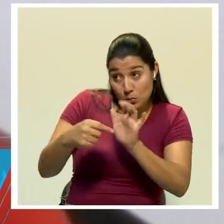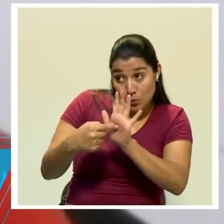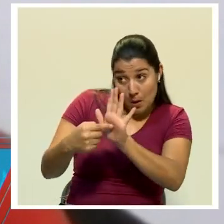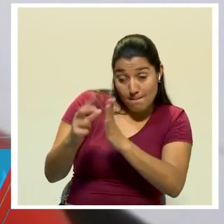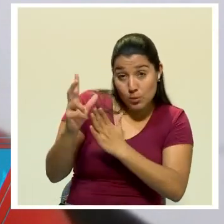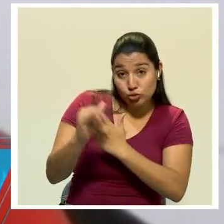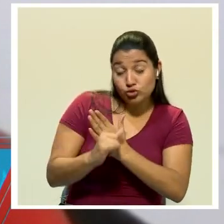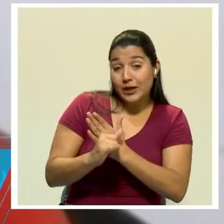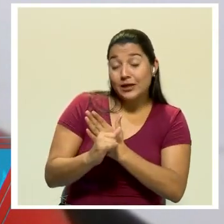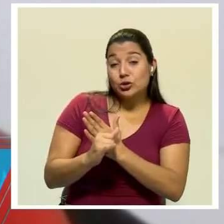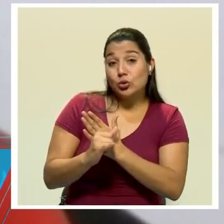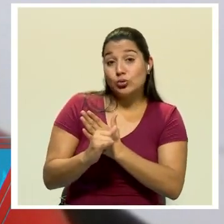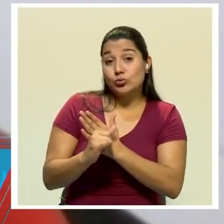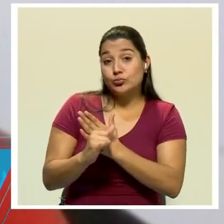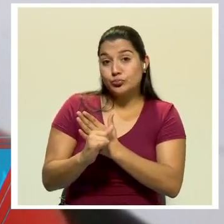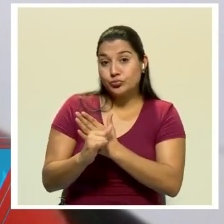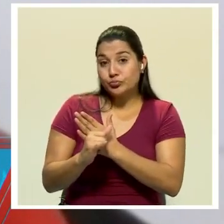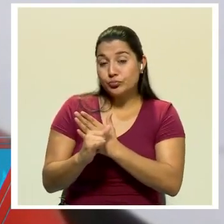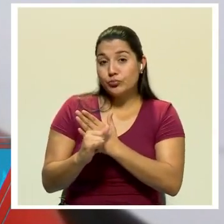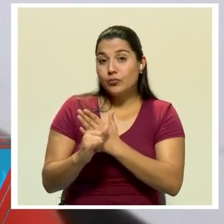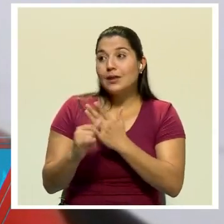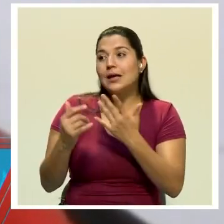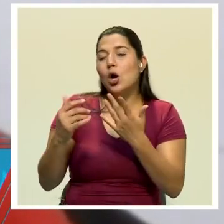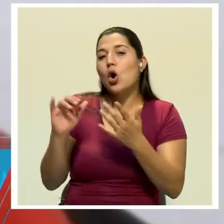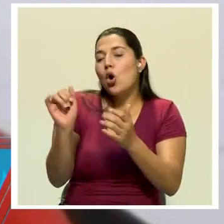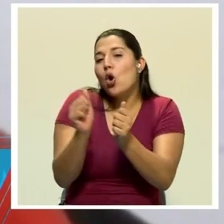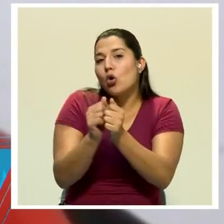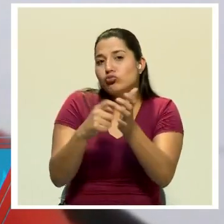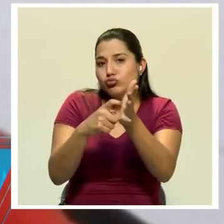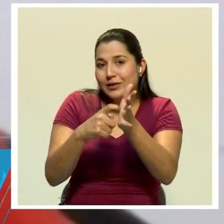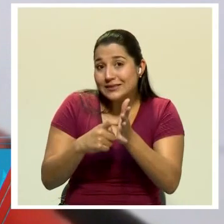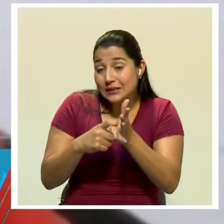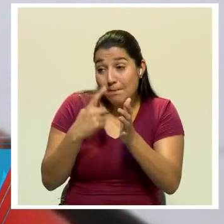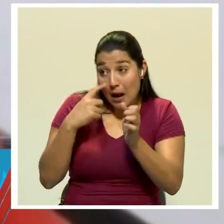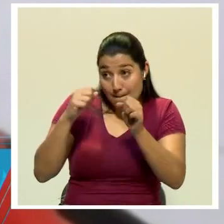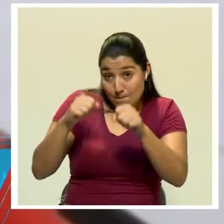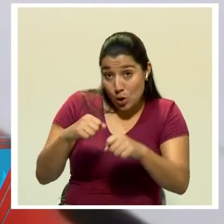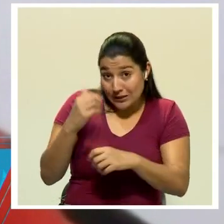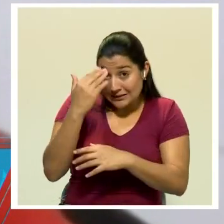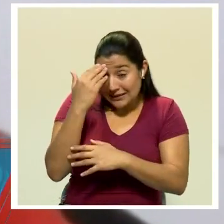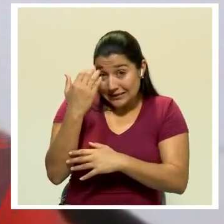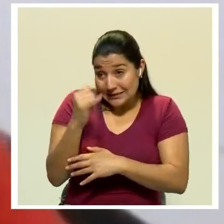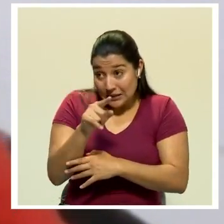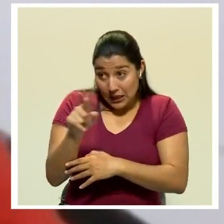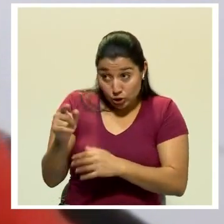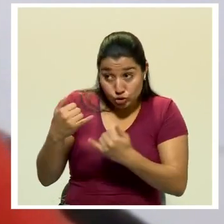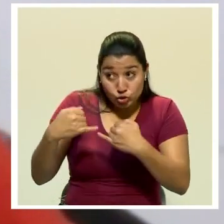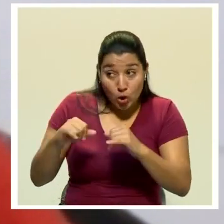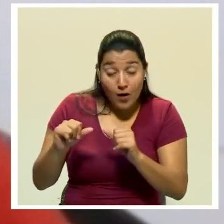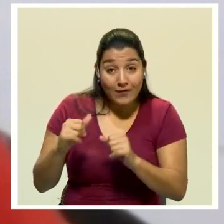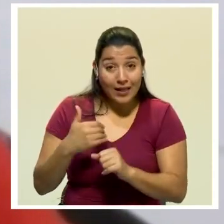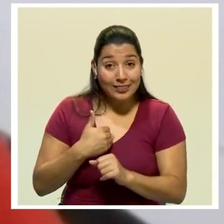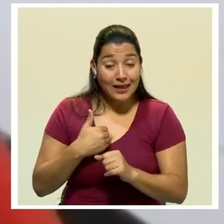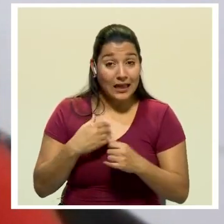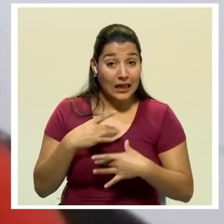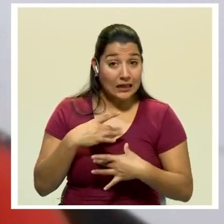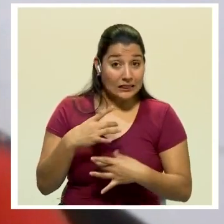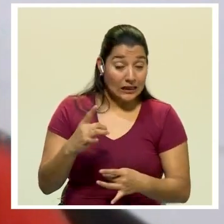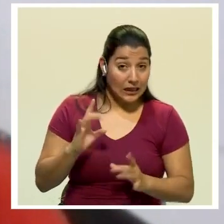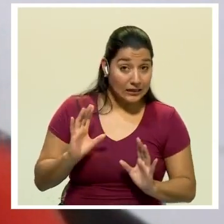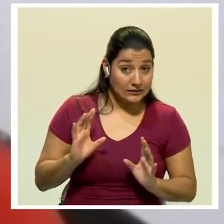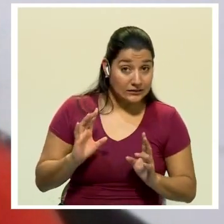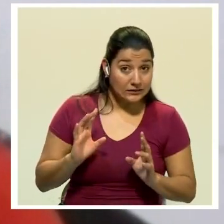proyecto ya a nivel de reuniones precartelarias para conocer si se mantiene el interés y cuidado si